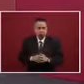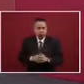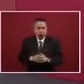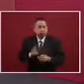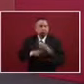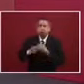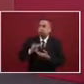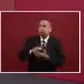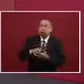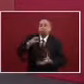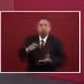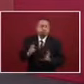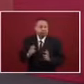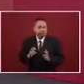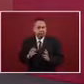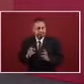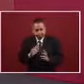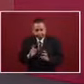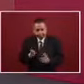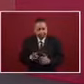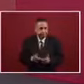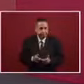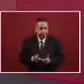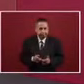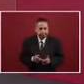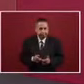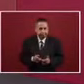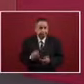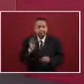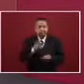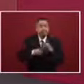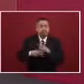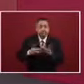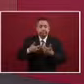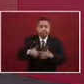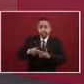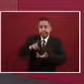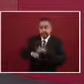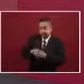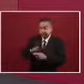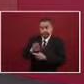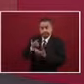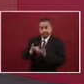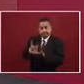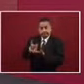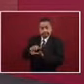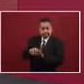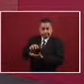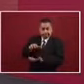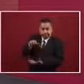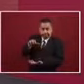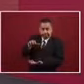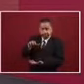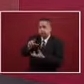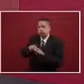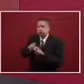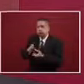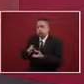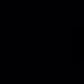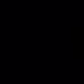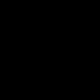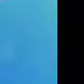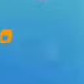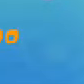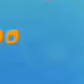Crecer, pues es que se produzca más riqueza, no necesariamente que se distribuya mejor la